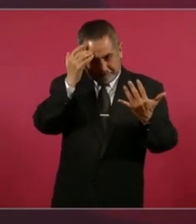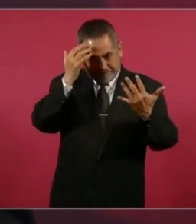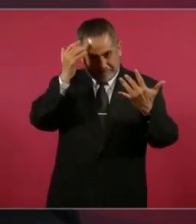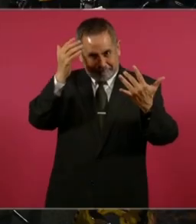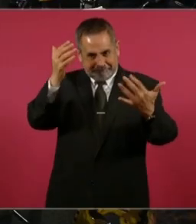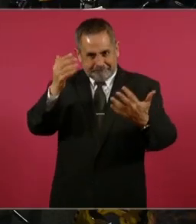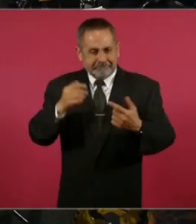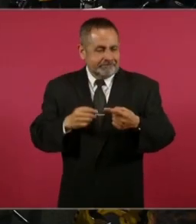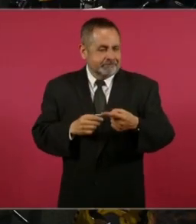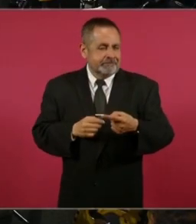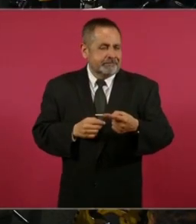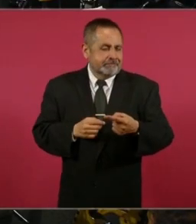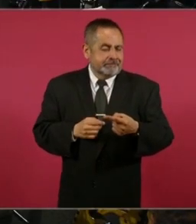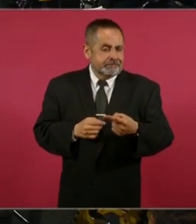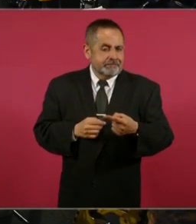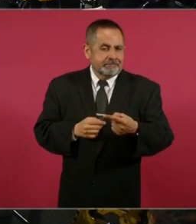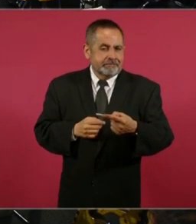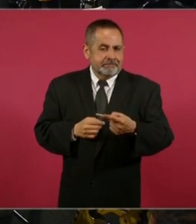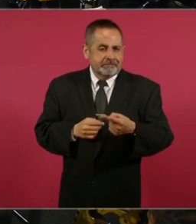son